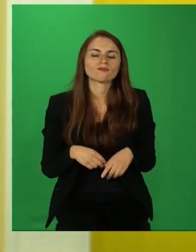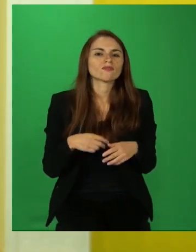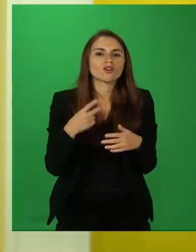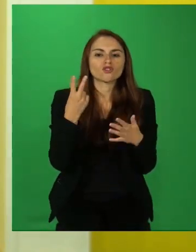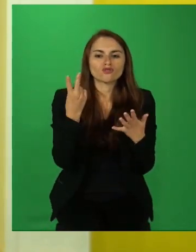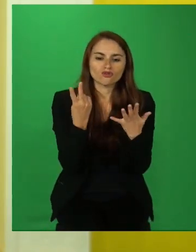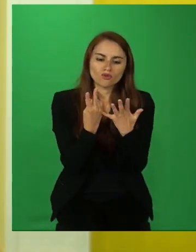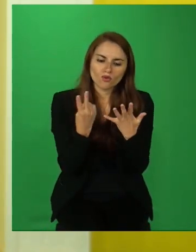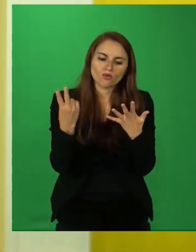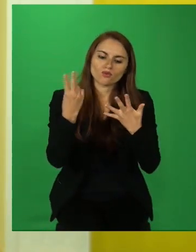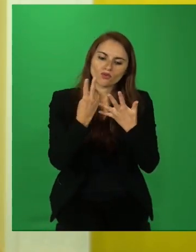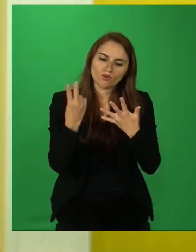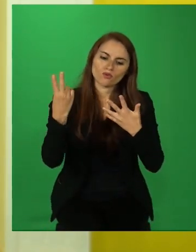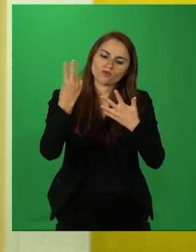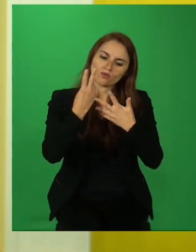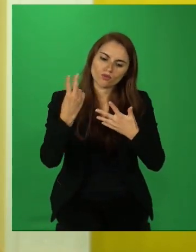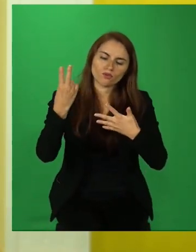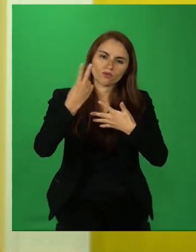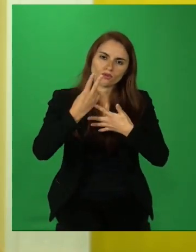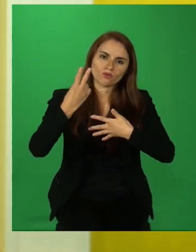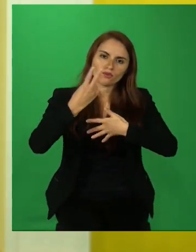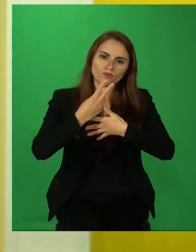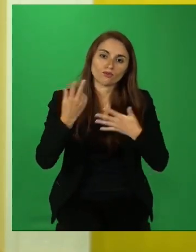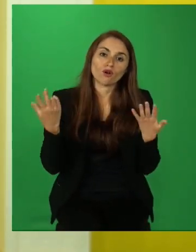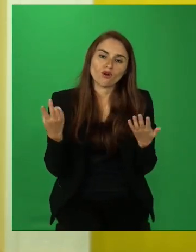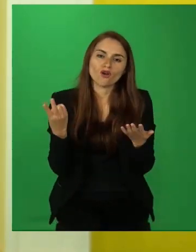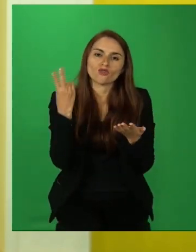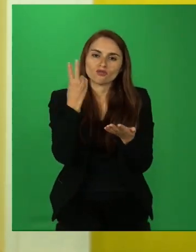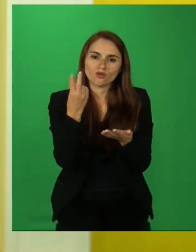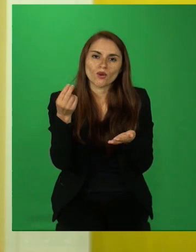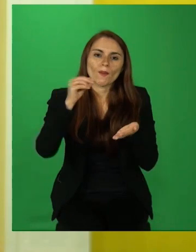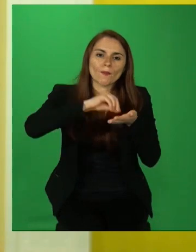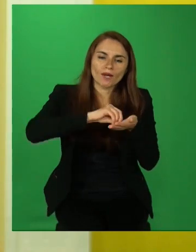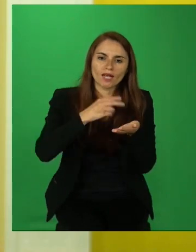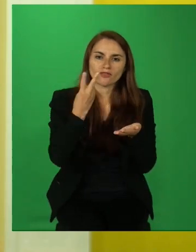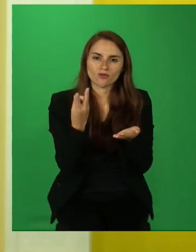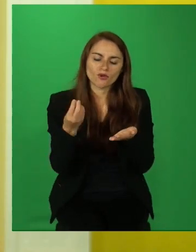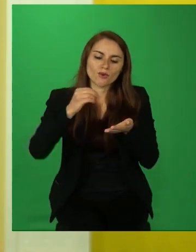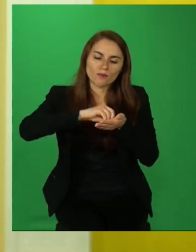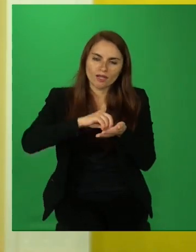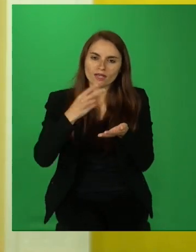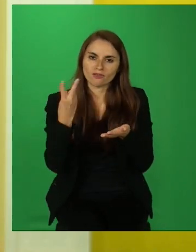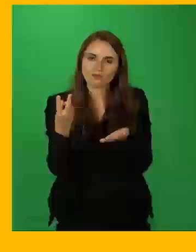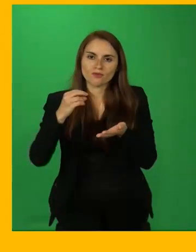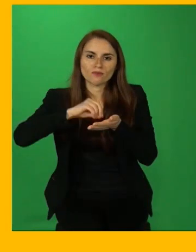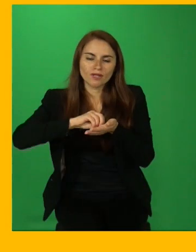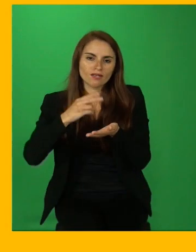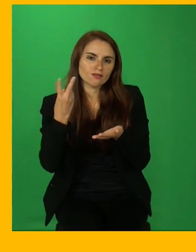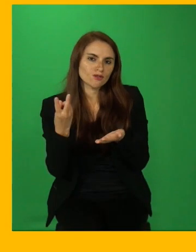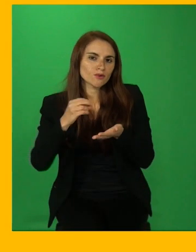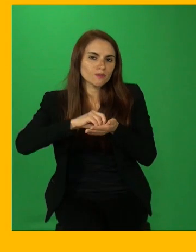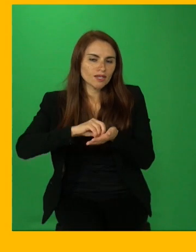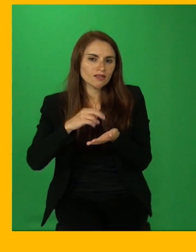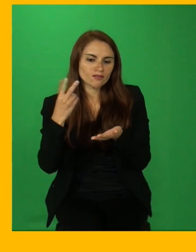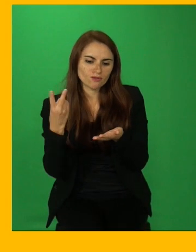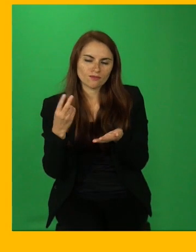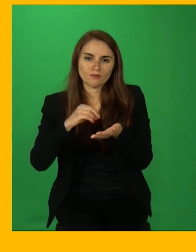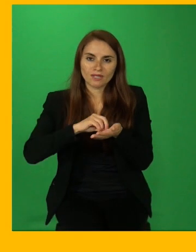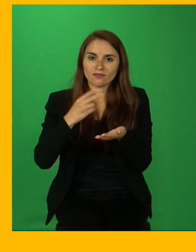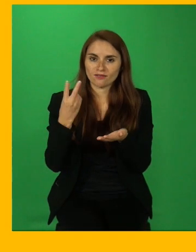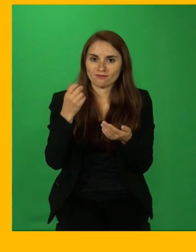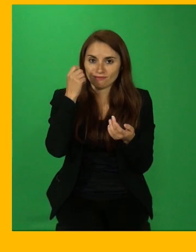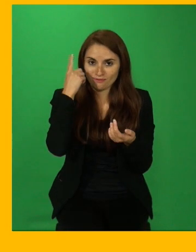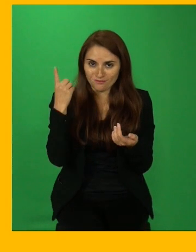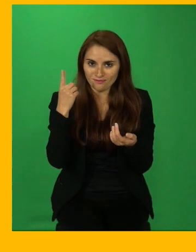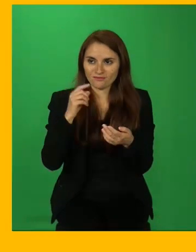más 2 más 2 más 2 + löw lo mismo que tú hacías cuando estabas en 3º básico el mismo concepto es lo